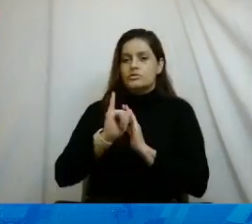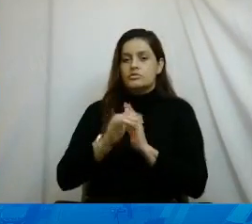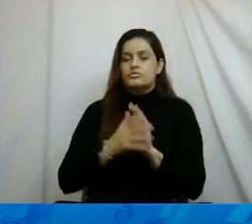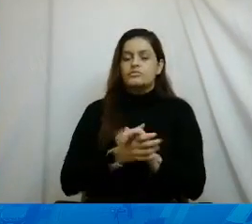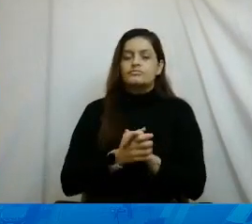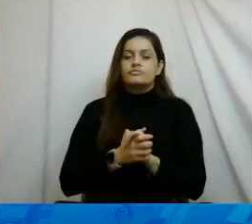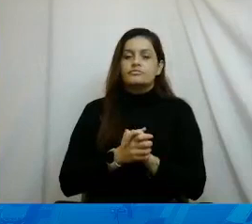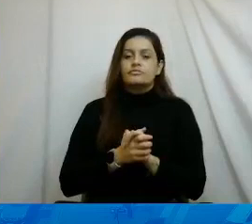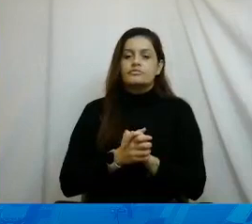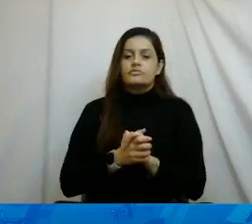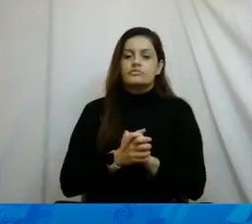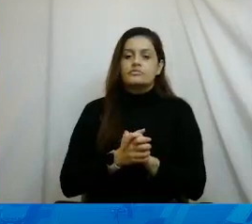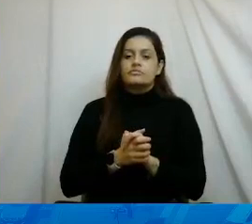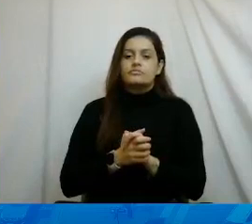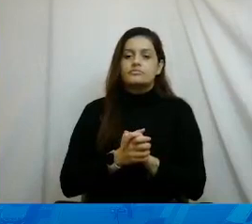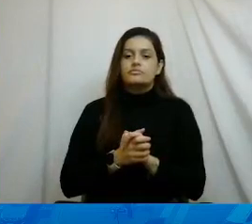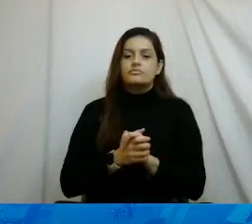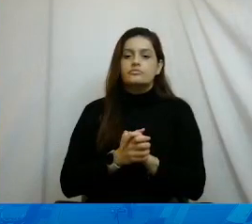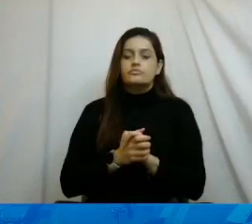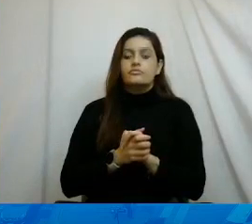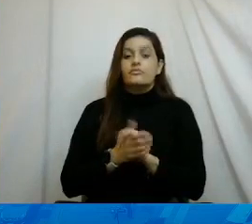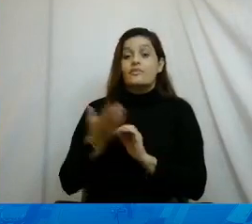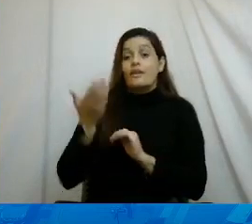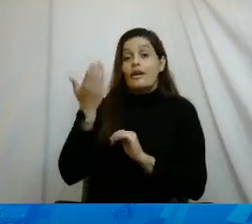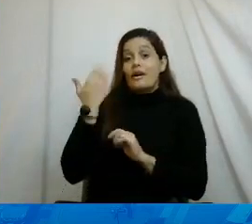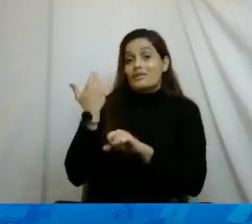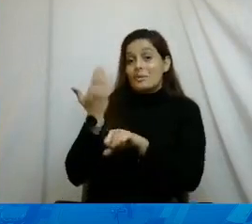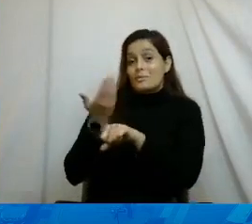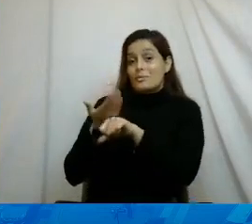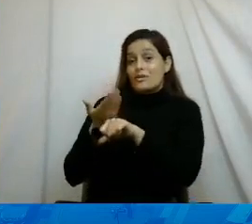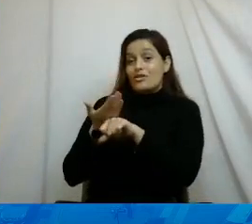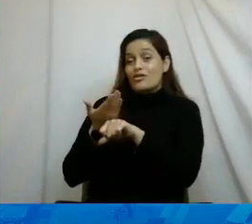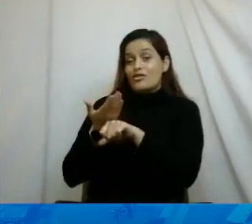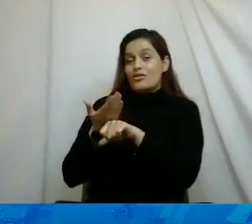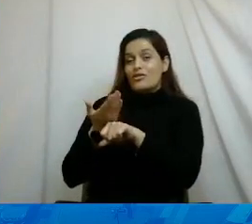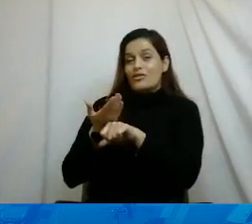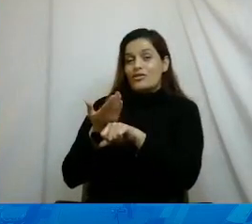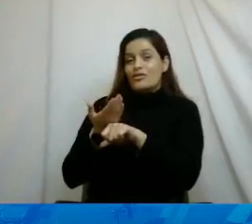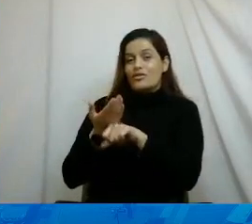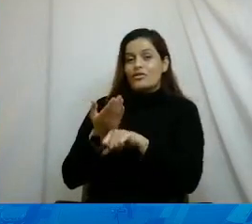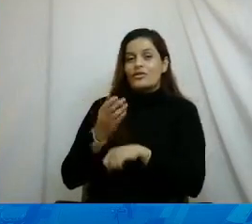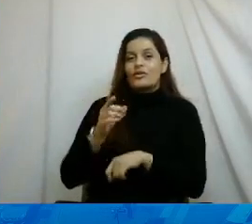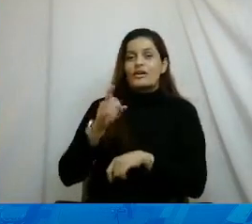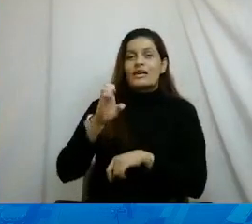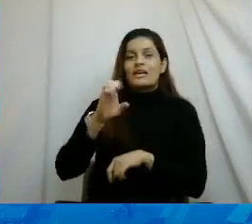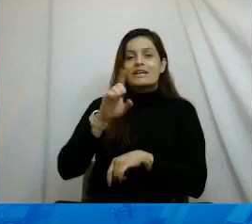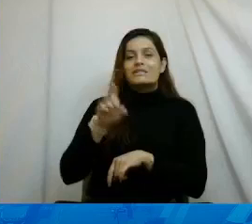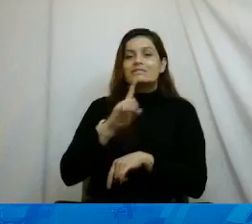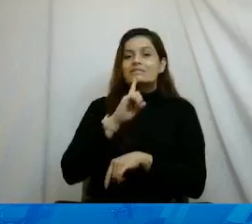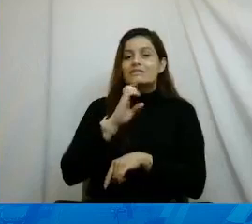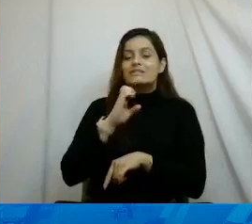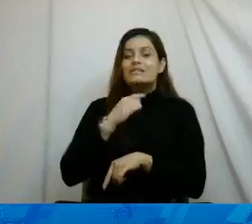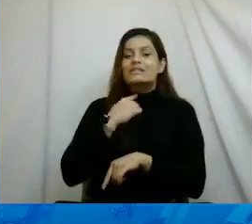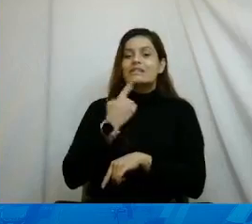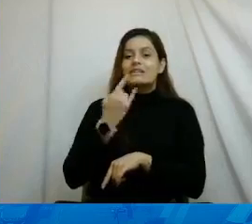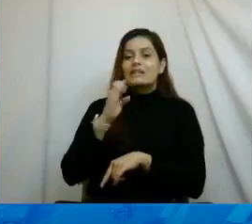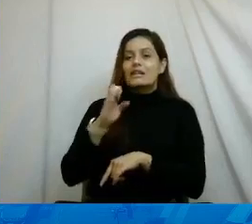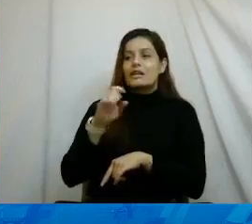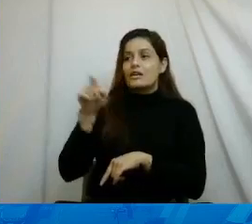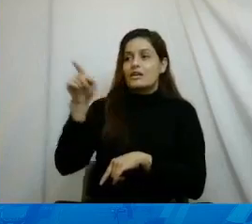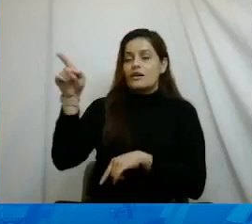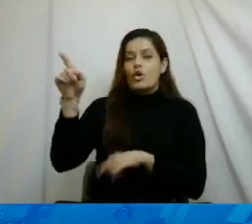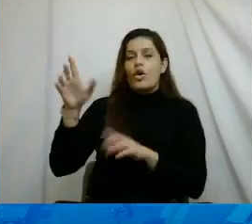instancia, el comodato que se solicitó en su momento por Esteque para compartirlo con la Junta de Vecinos del Tránsito,